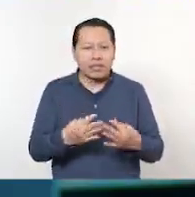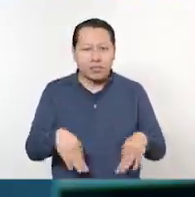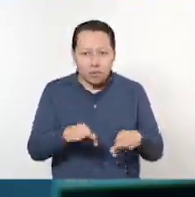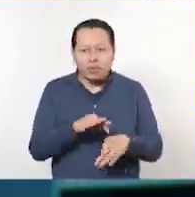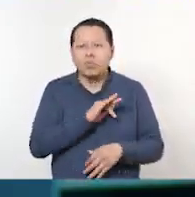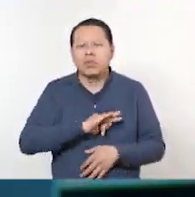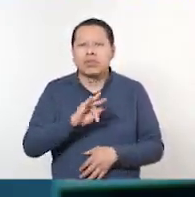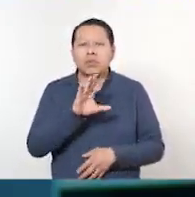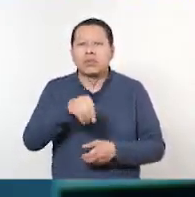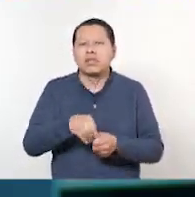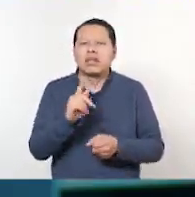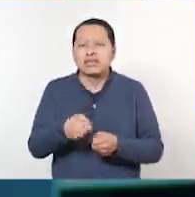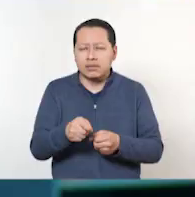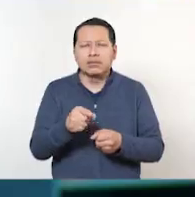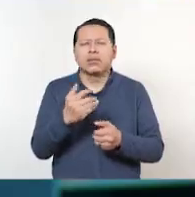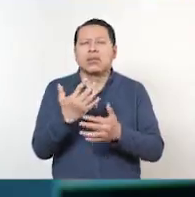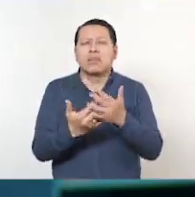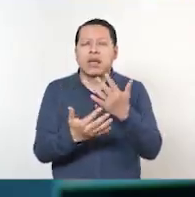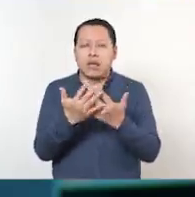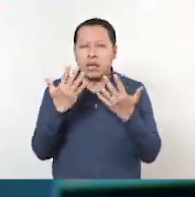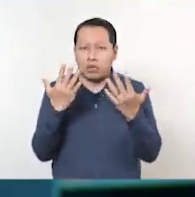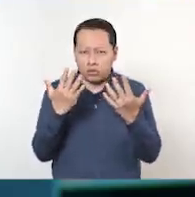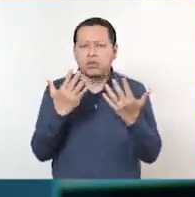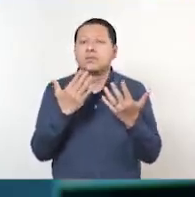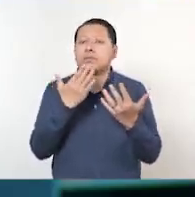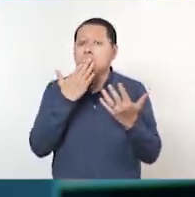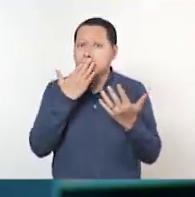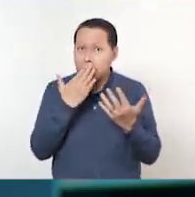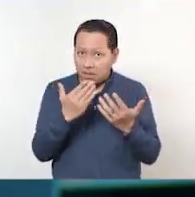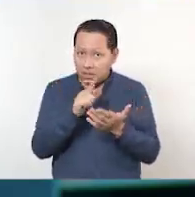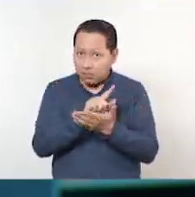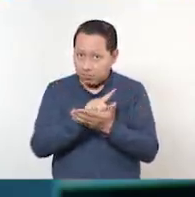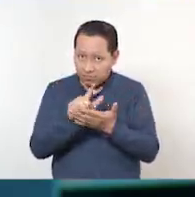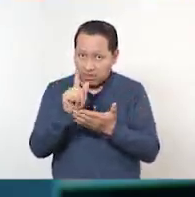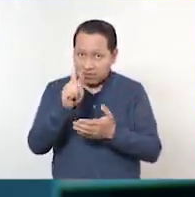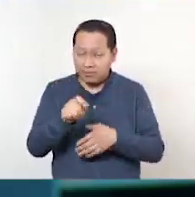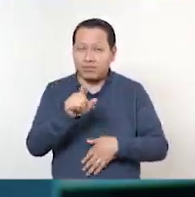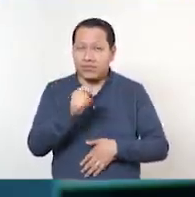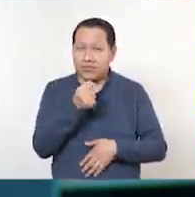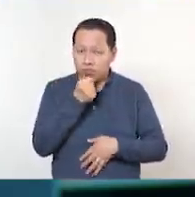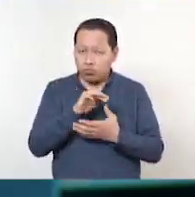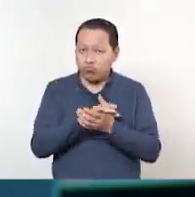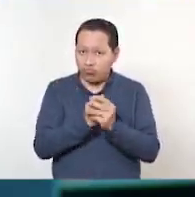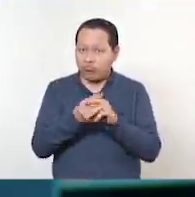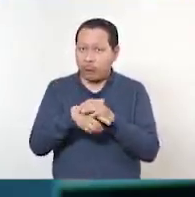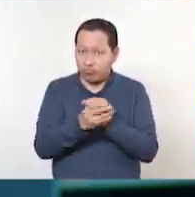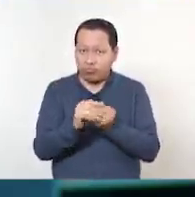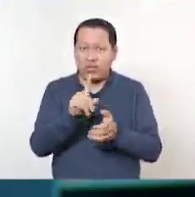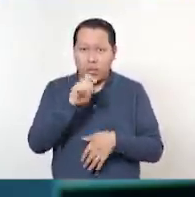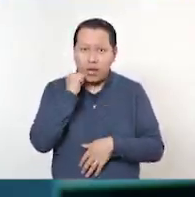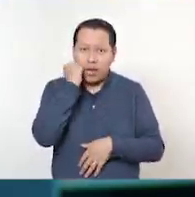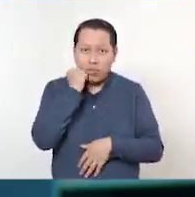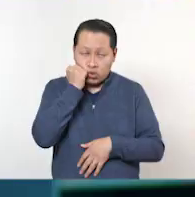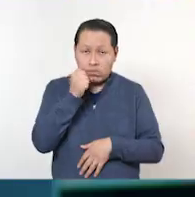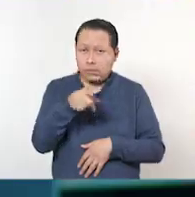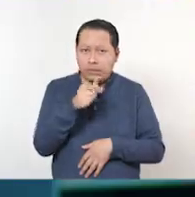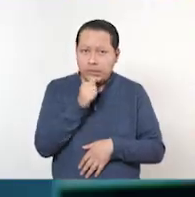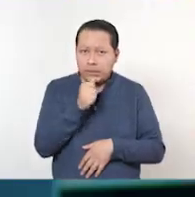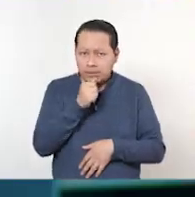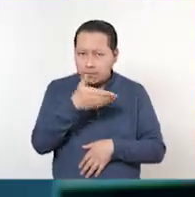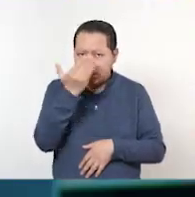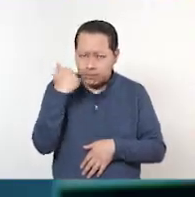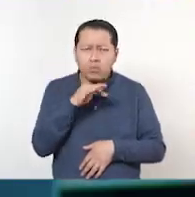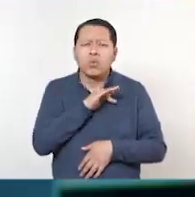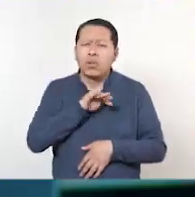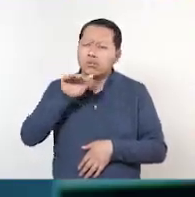Recuerda que es importante lavar muy bien tus manos con agua y con jabón durante 20 segundos. Si no